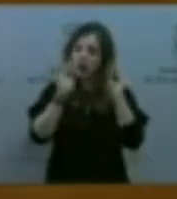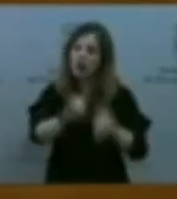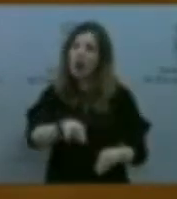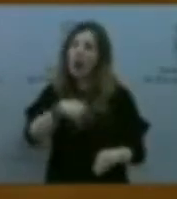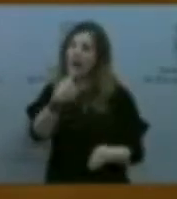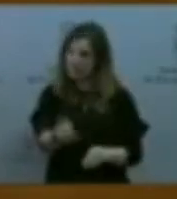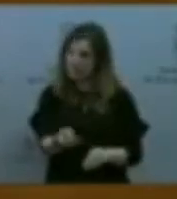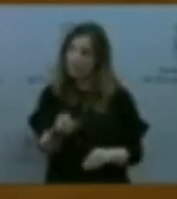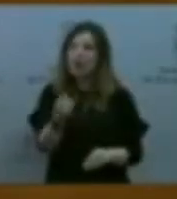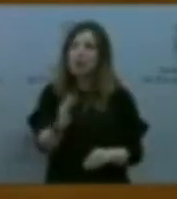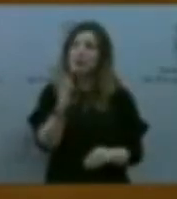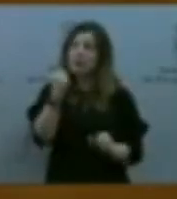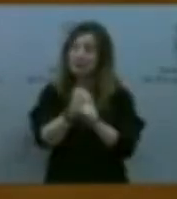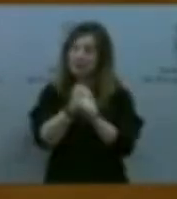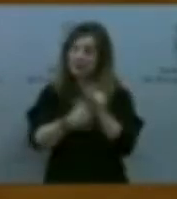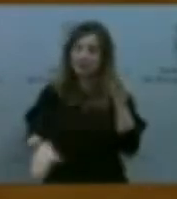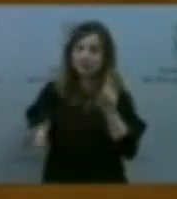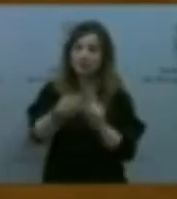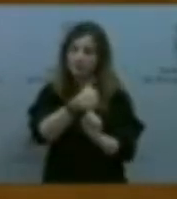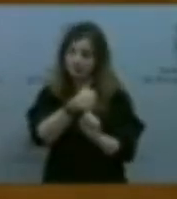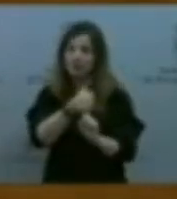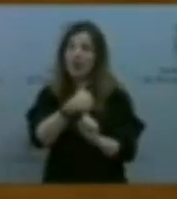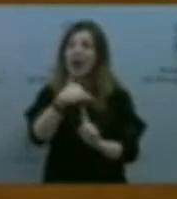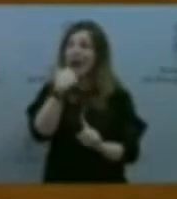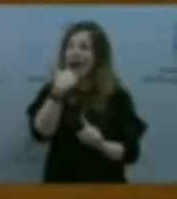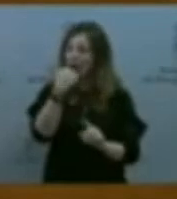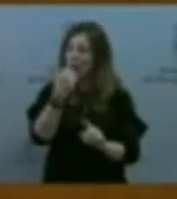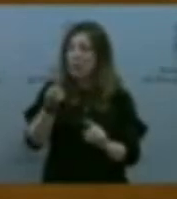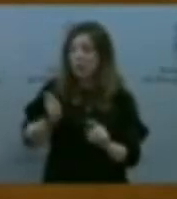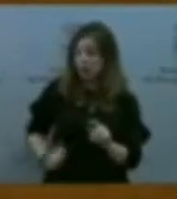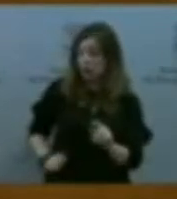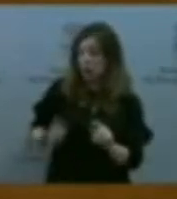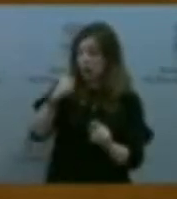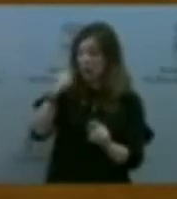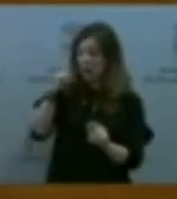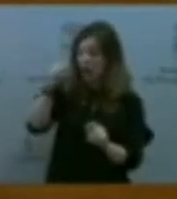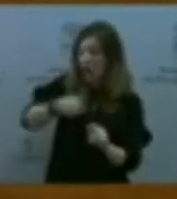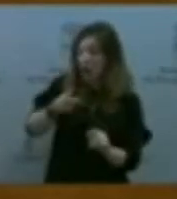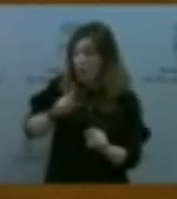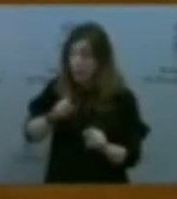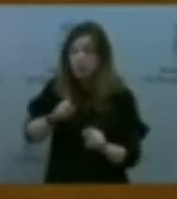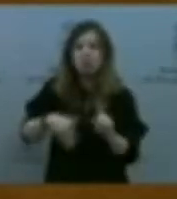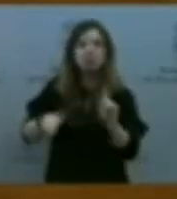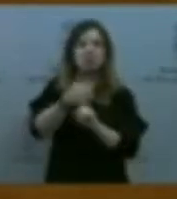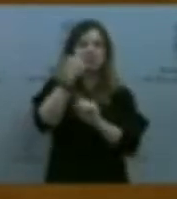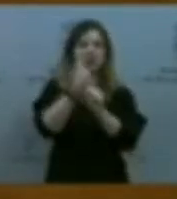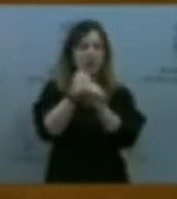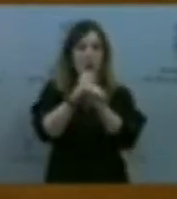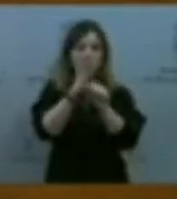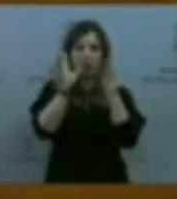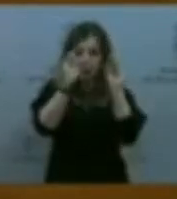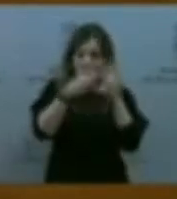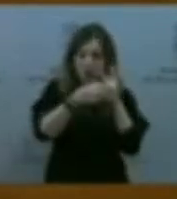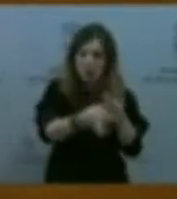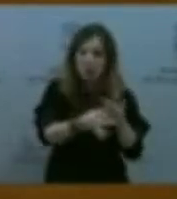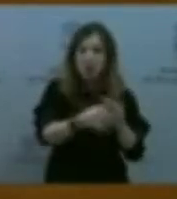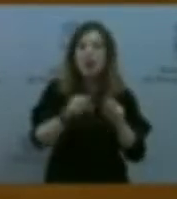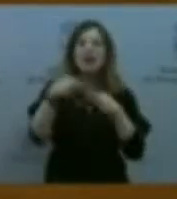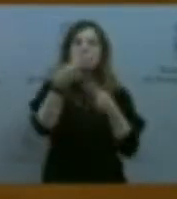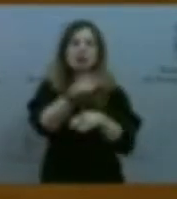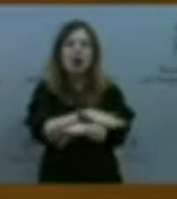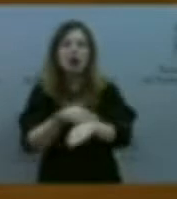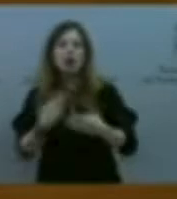en algo que no era su profesión habitual antes de ser perceptor. Respuesta del Gobierno. Es imposible aportar